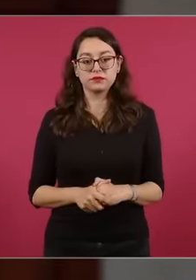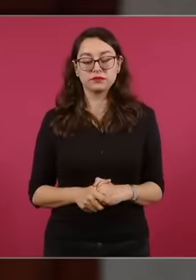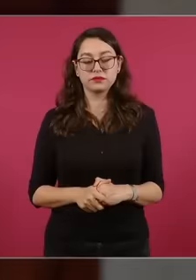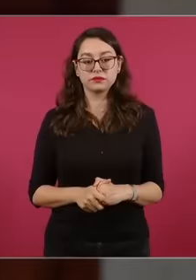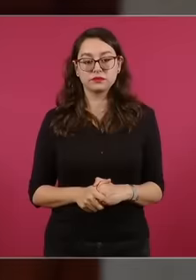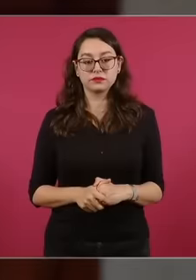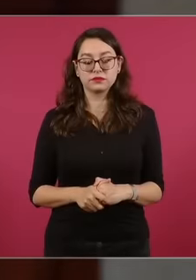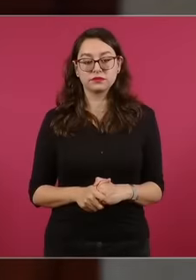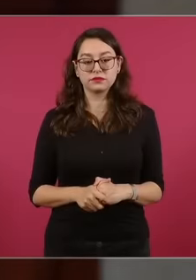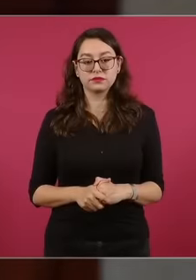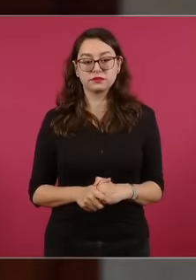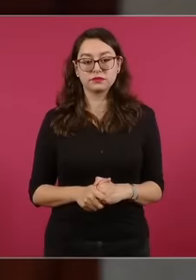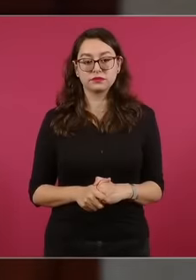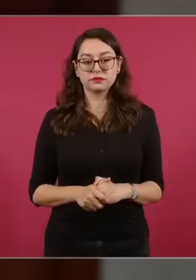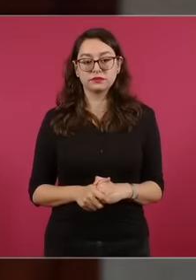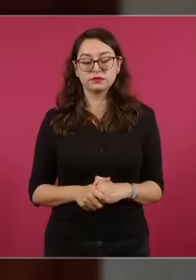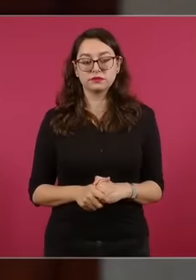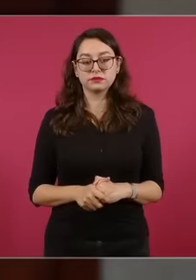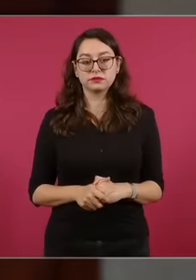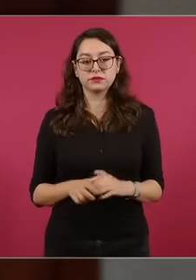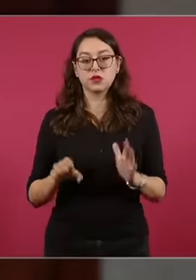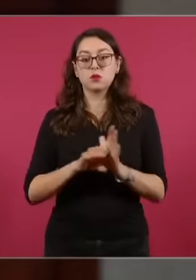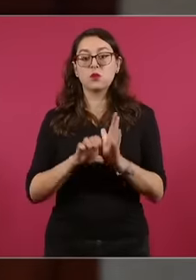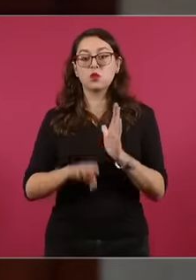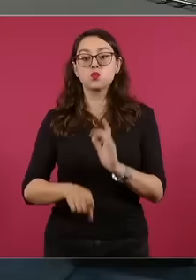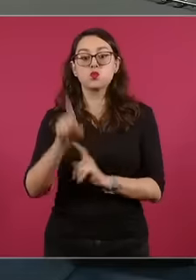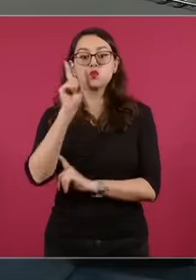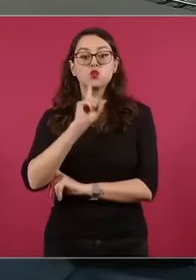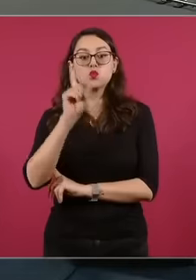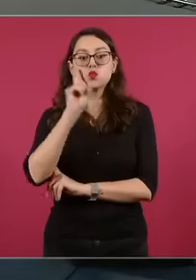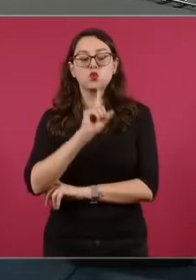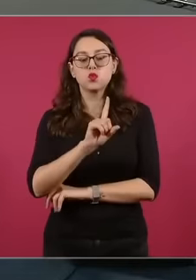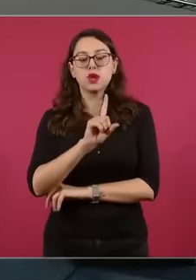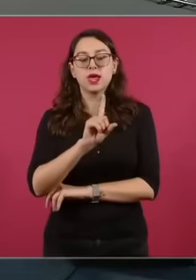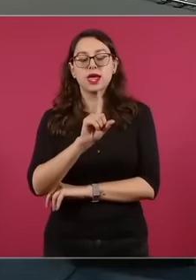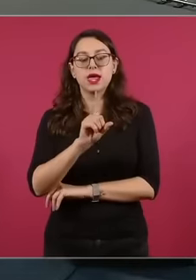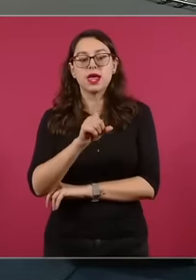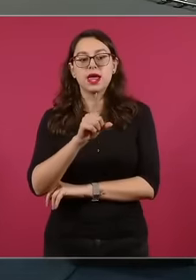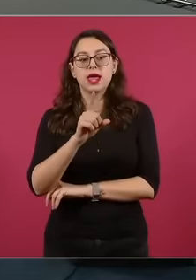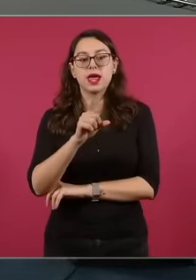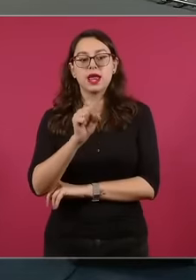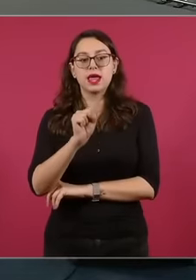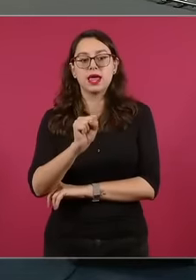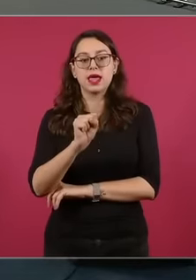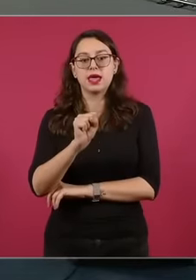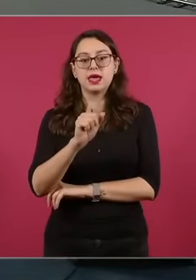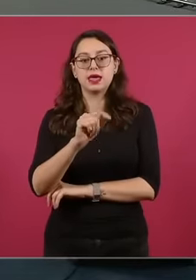Estefany Palacios de la agencia Sputnik no está aquí? ¿Ya no viene a la mañanera?